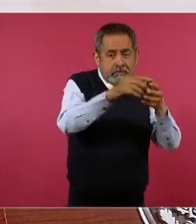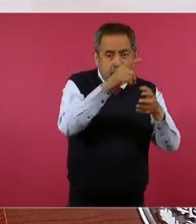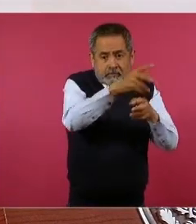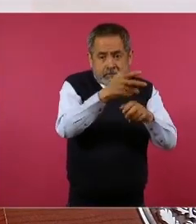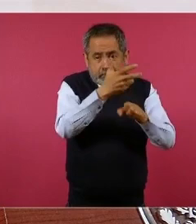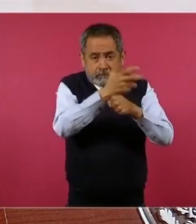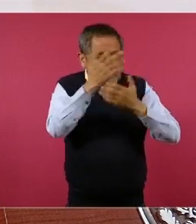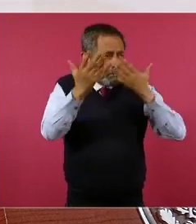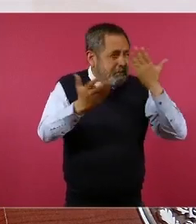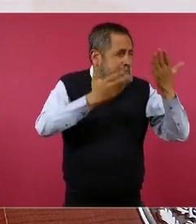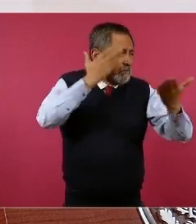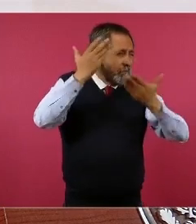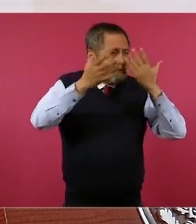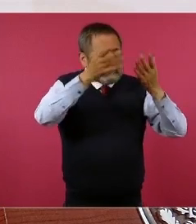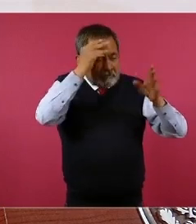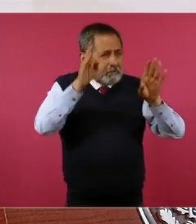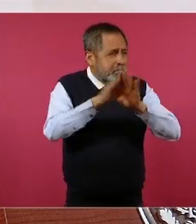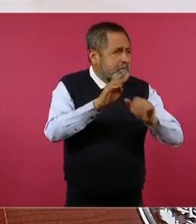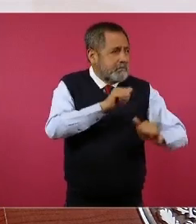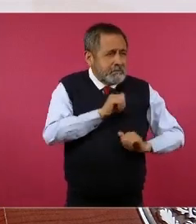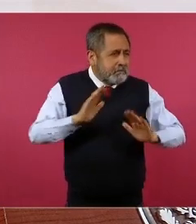formarse militarmente